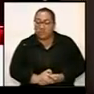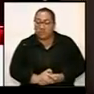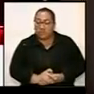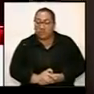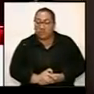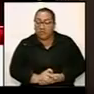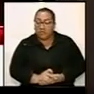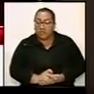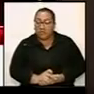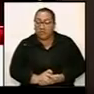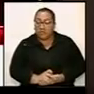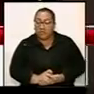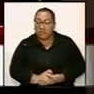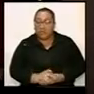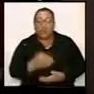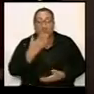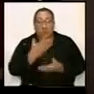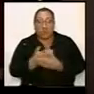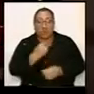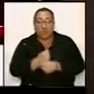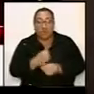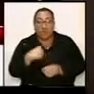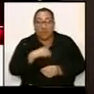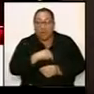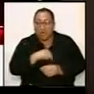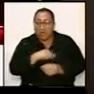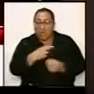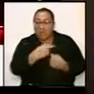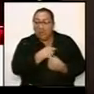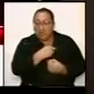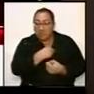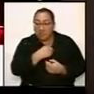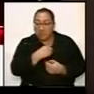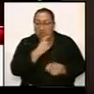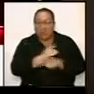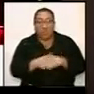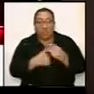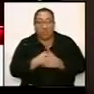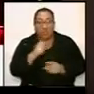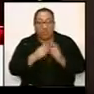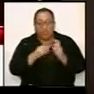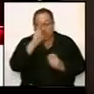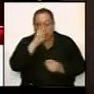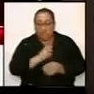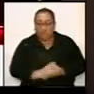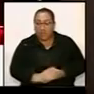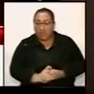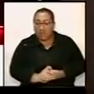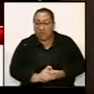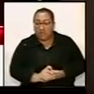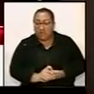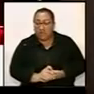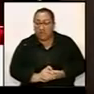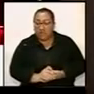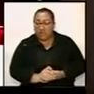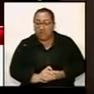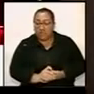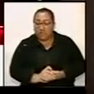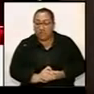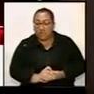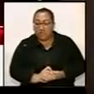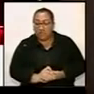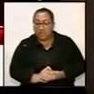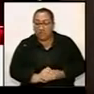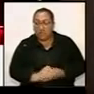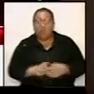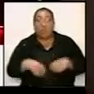Agradecemos en sí este acto democrático que es nuestra responsabilidad ante todos los peruanos. Es la oportunidad justamente